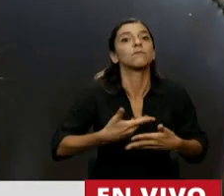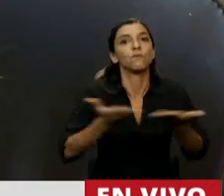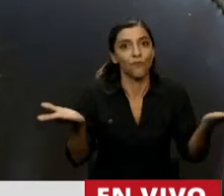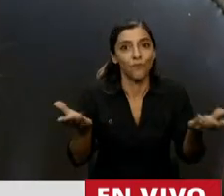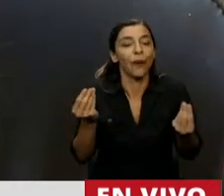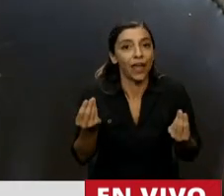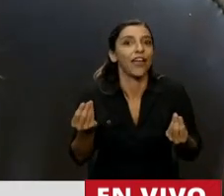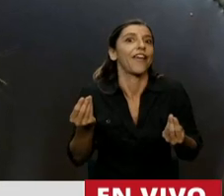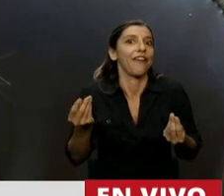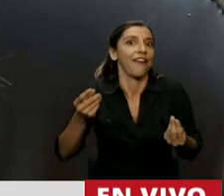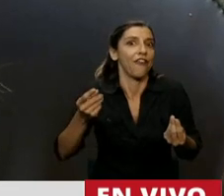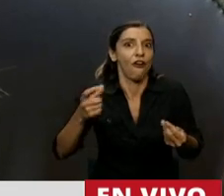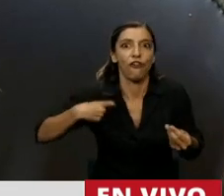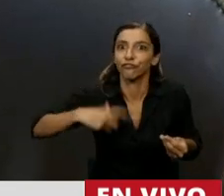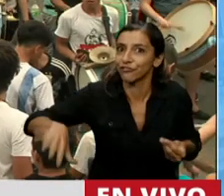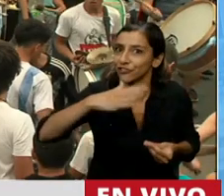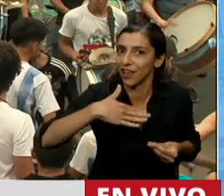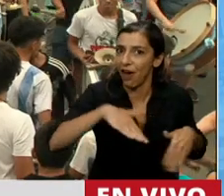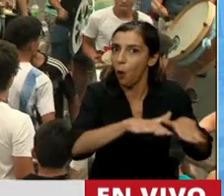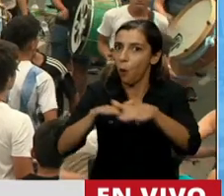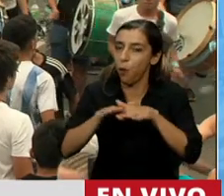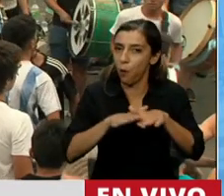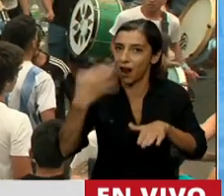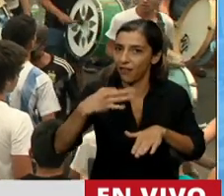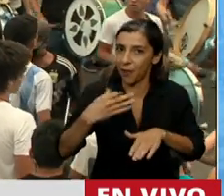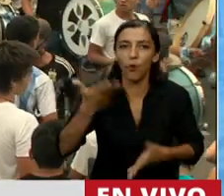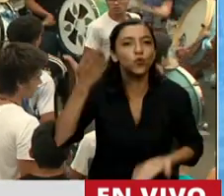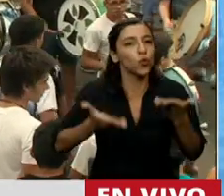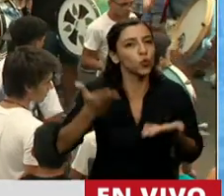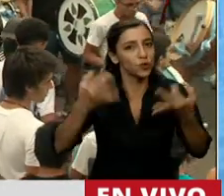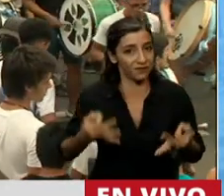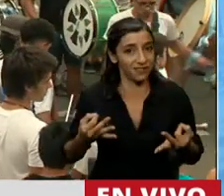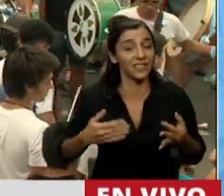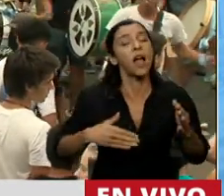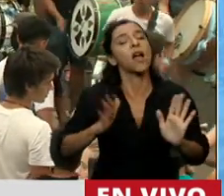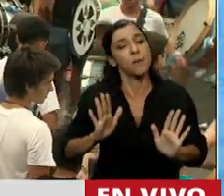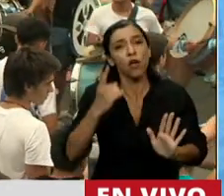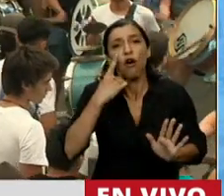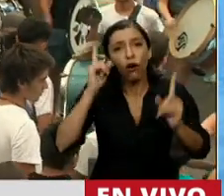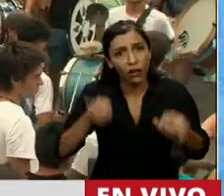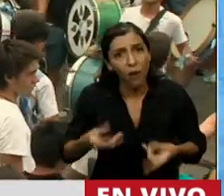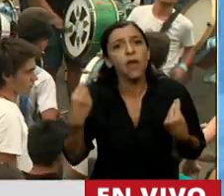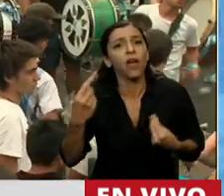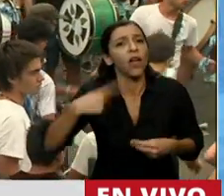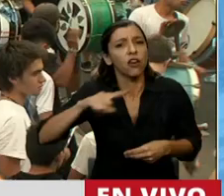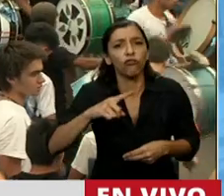social y, por sobre todo, eliminando prejuicios y tabúes, porque esa es